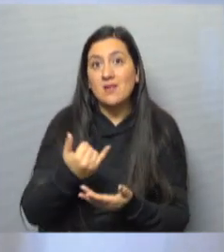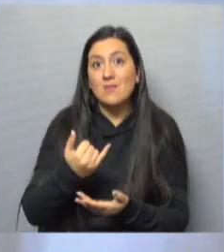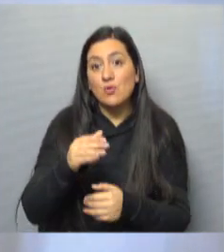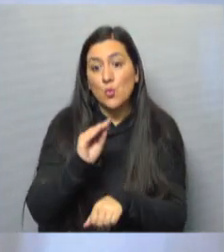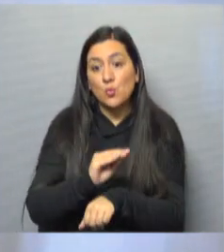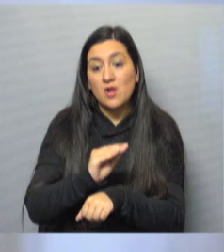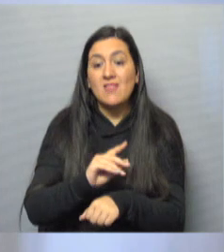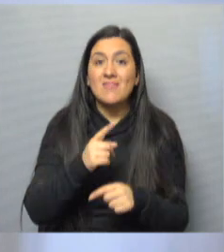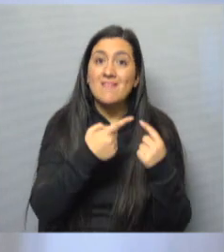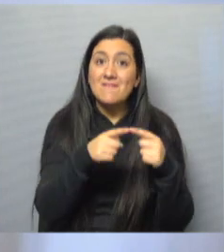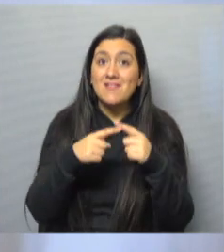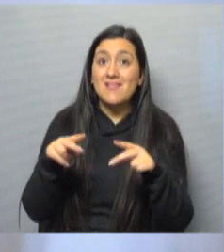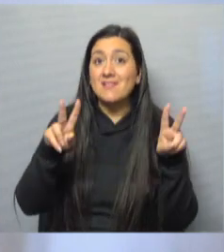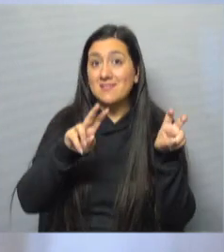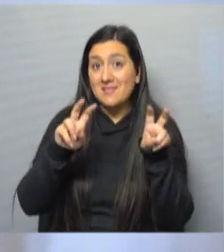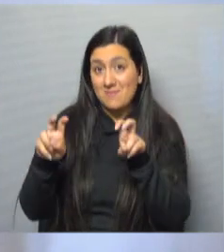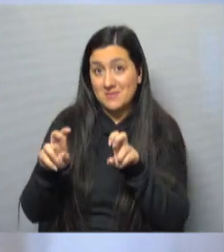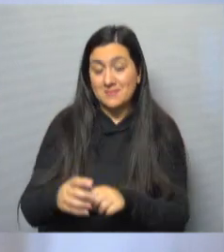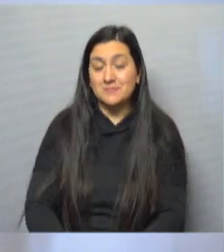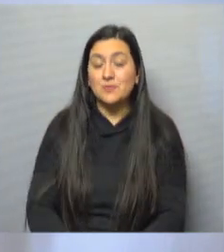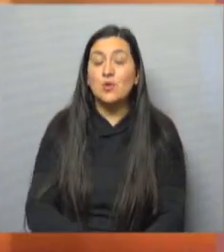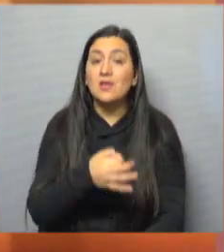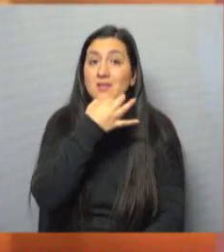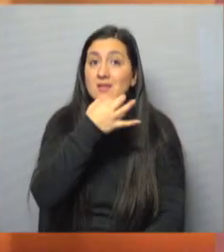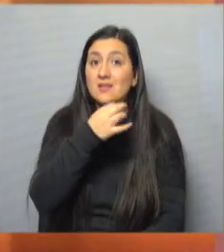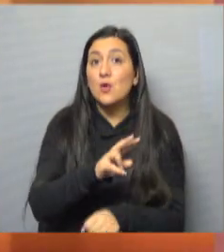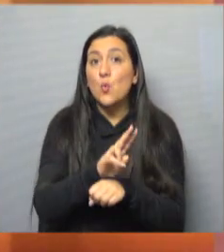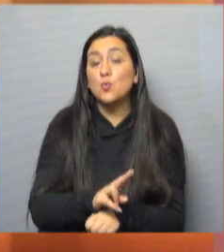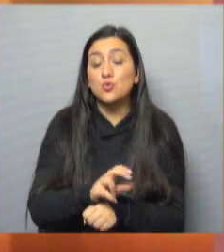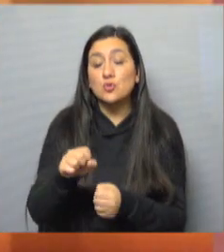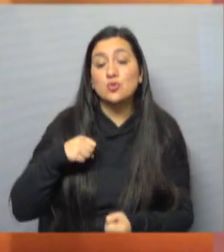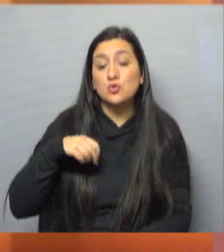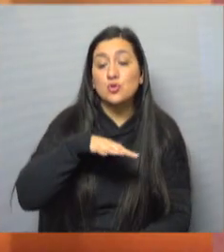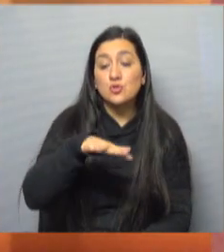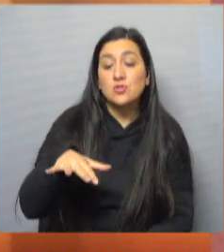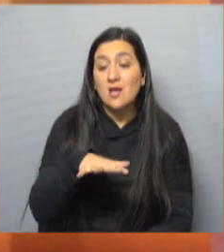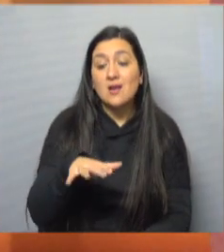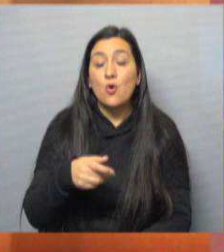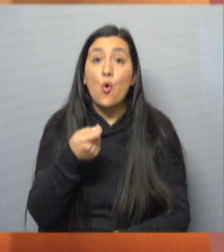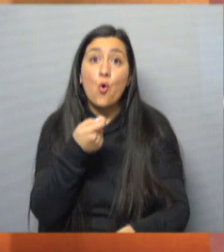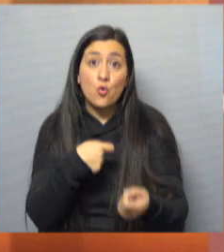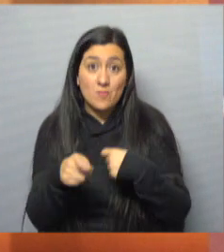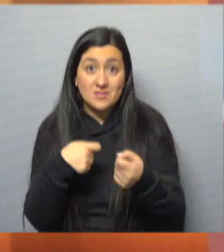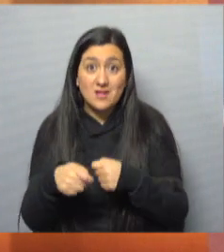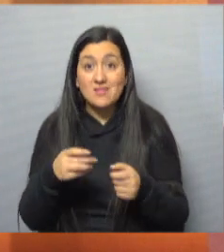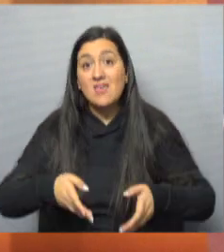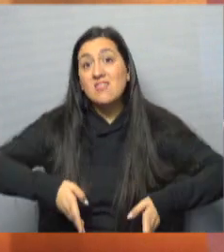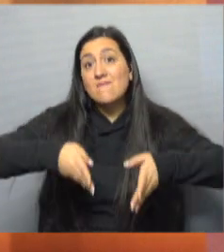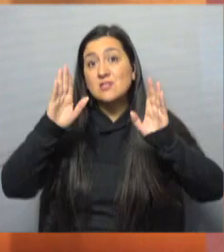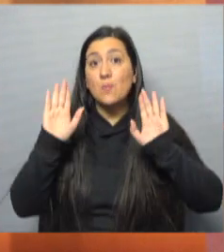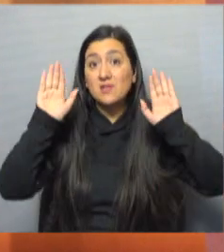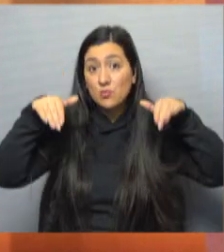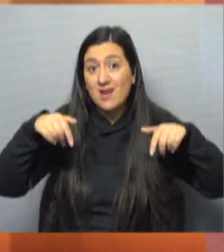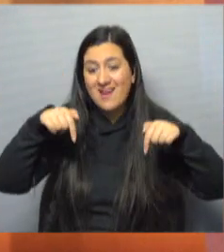temáticas entre ellas la que mencionaste del uso social y comercial de edificios patrimoniales como este en el que estamos en esta